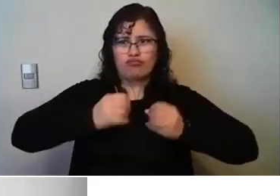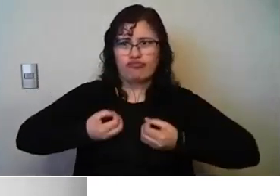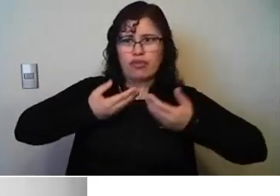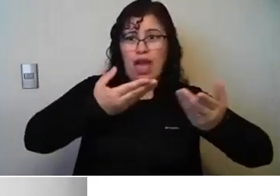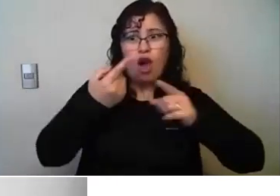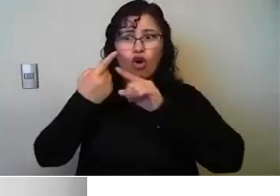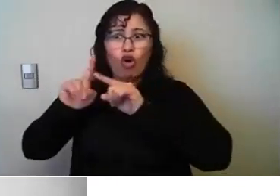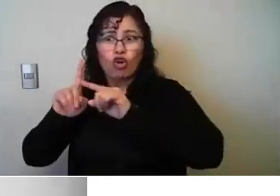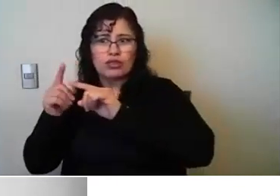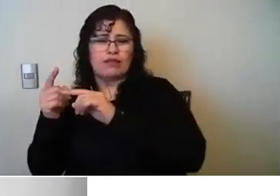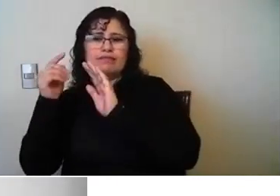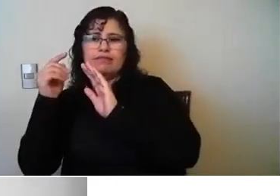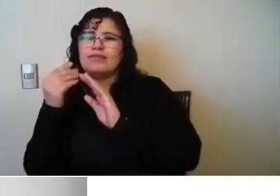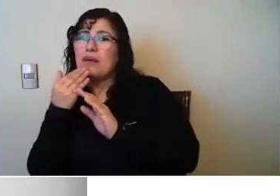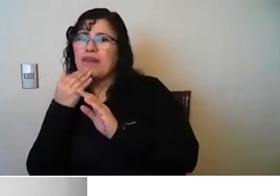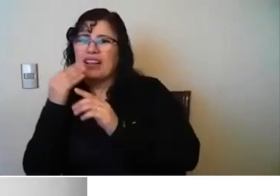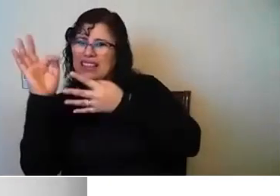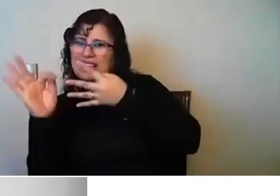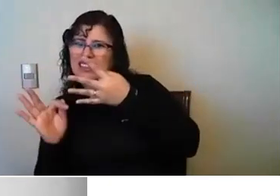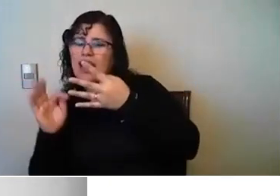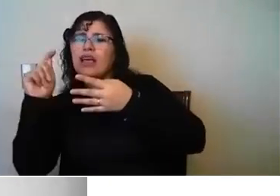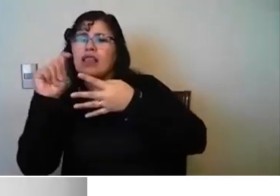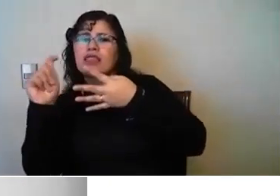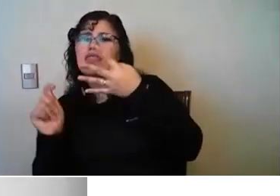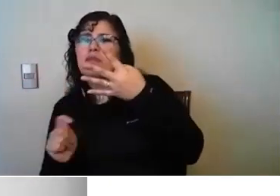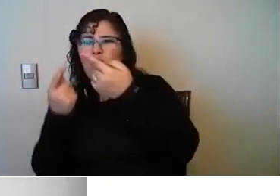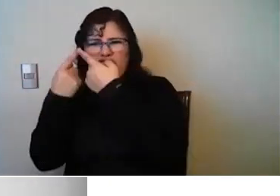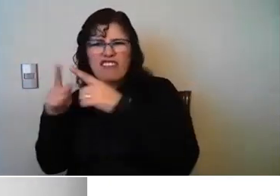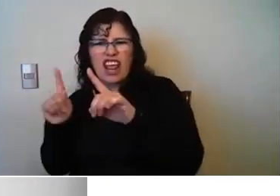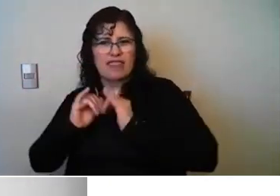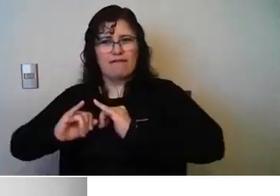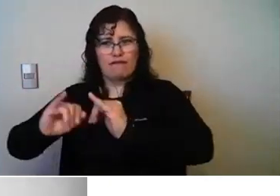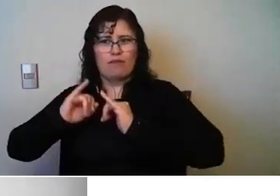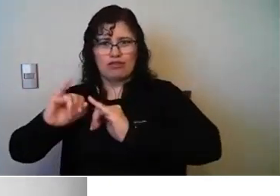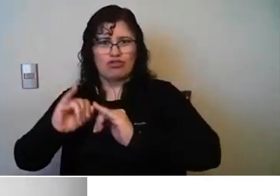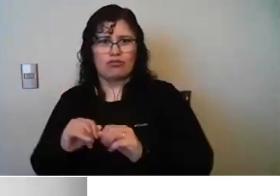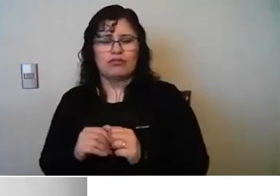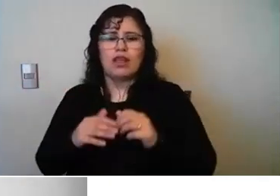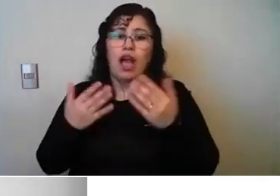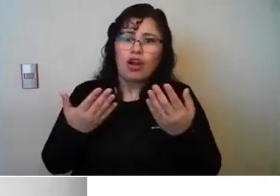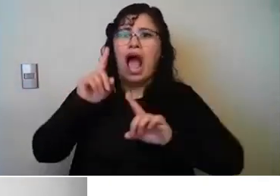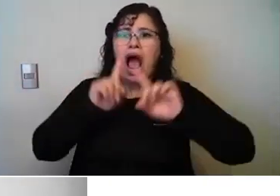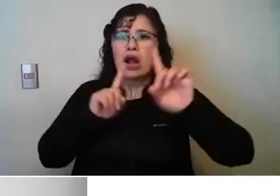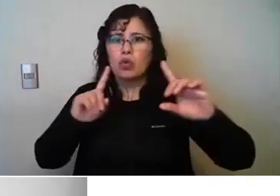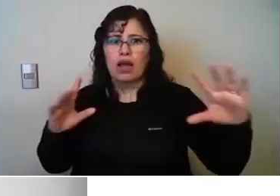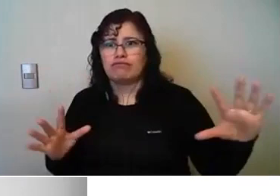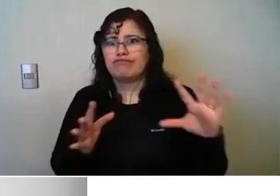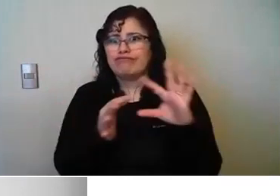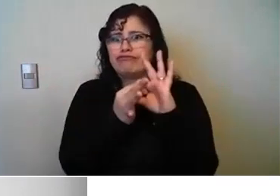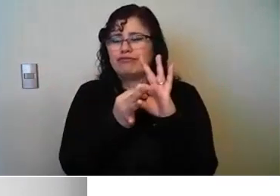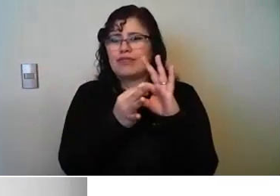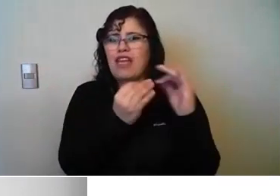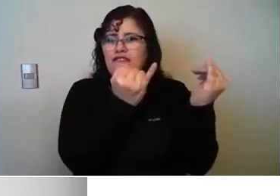áreas que van a recibir más de un tipo de información y áreas que van a asociar. Las